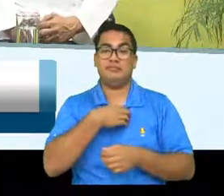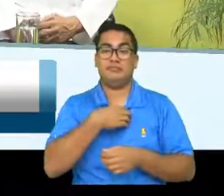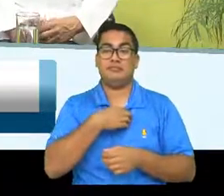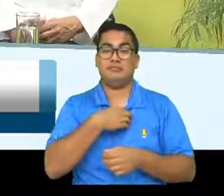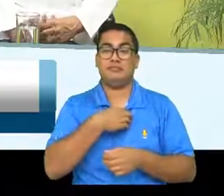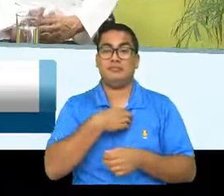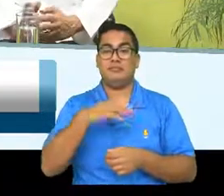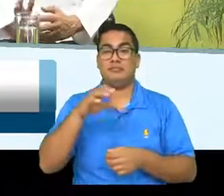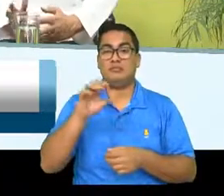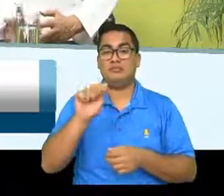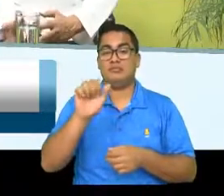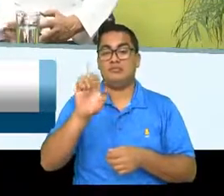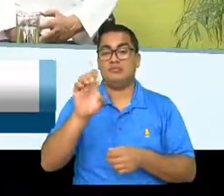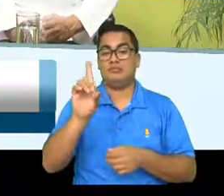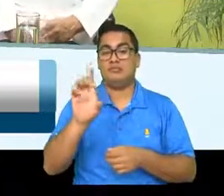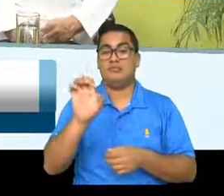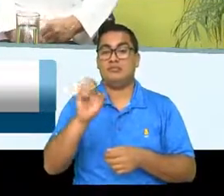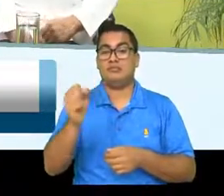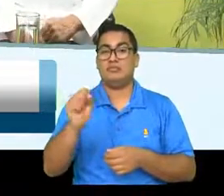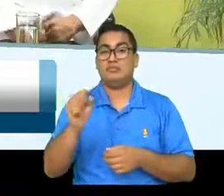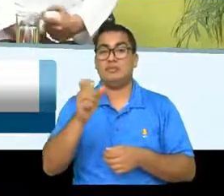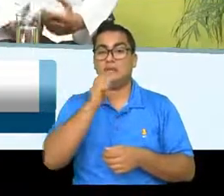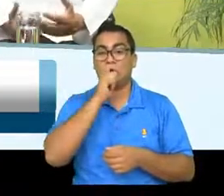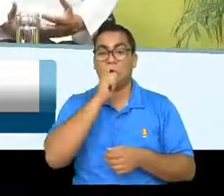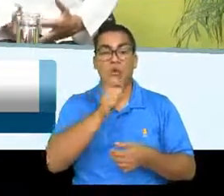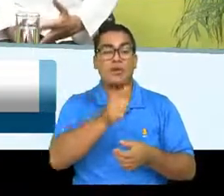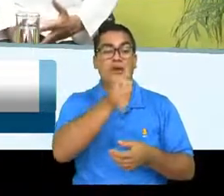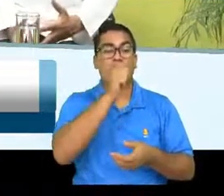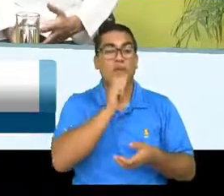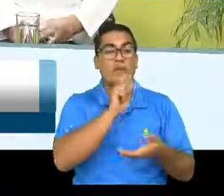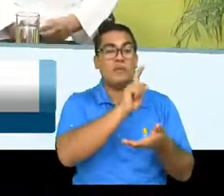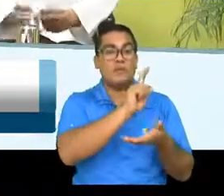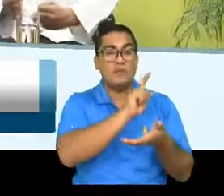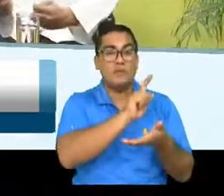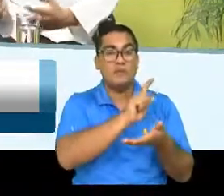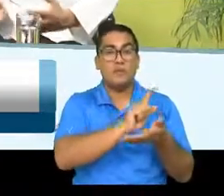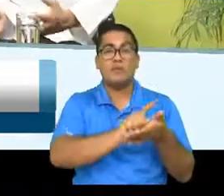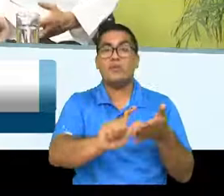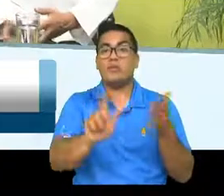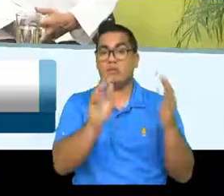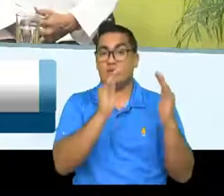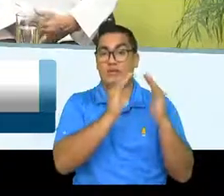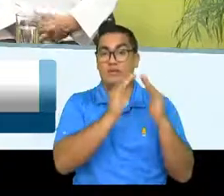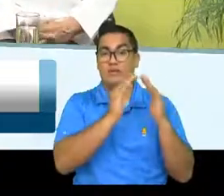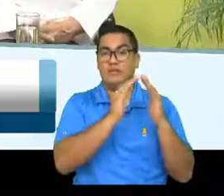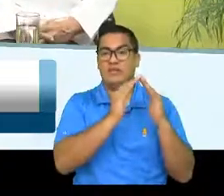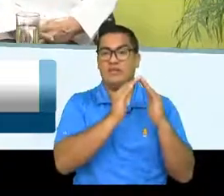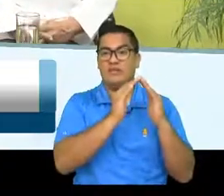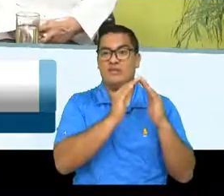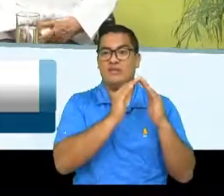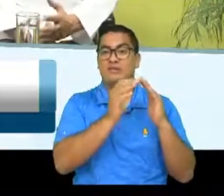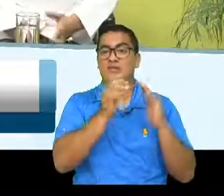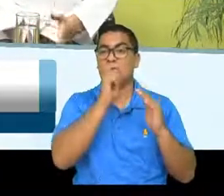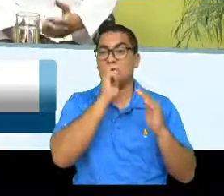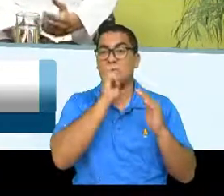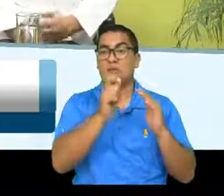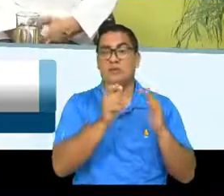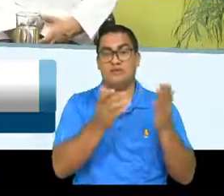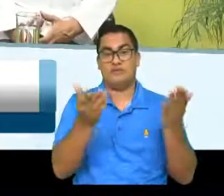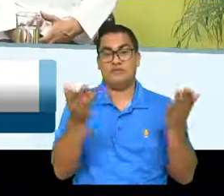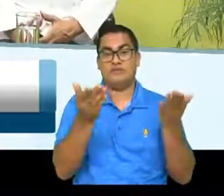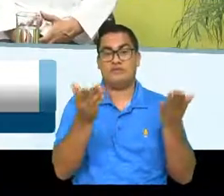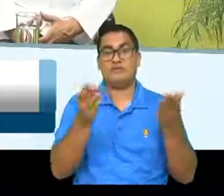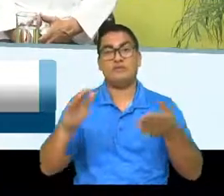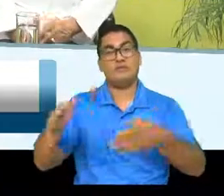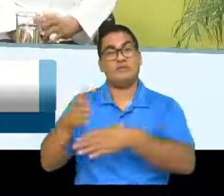mosquito Aedes le gusta el agua limpia, es intradomiciliar, le gusta estar dentro de nuestra casa, a diferencia